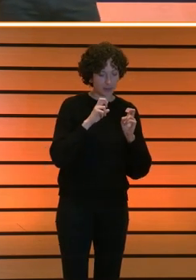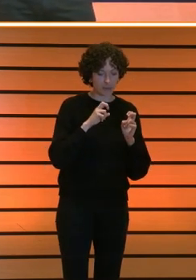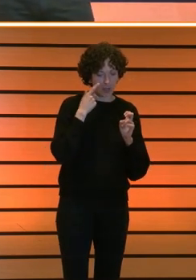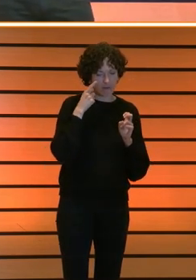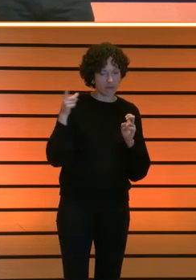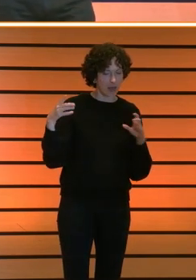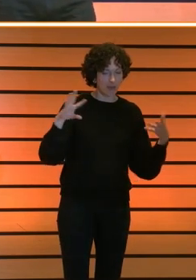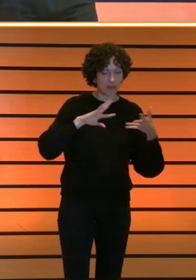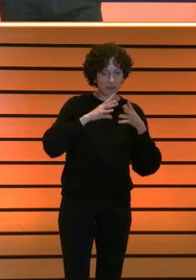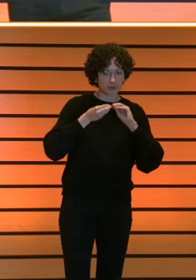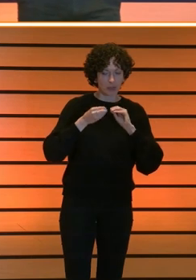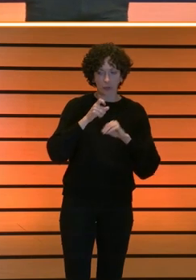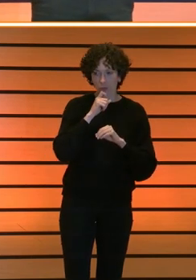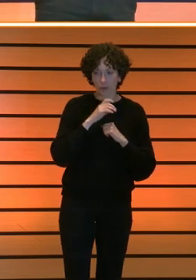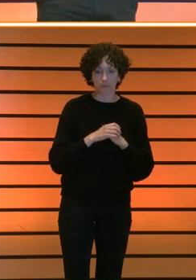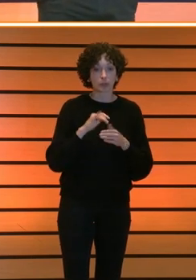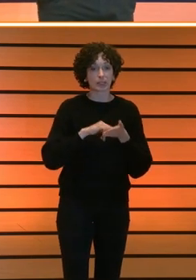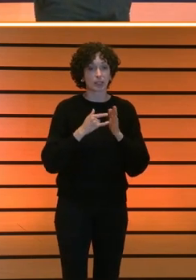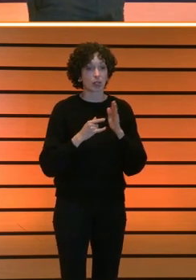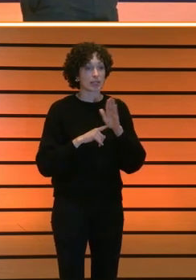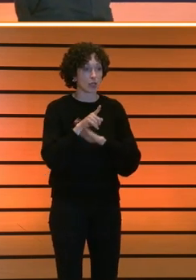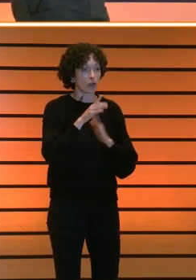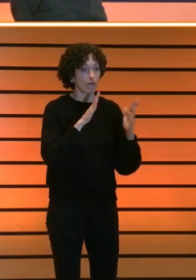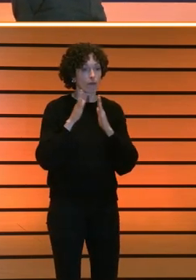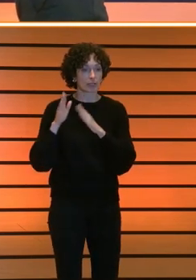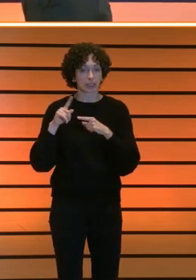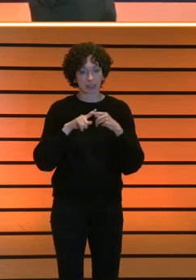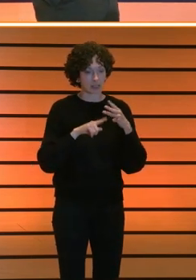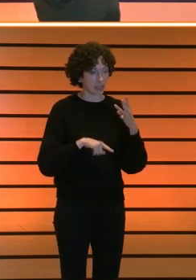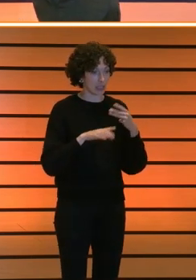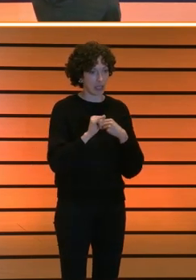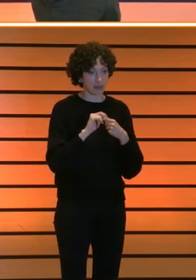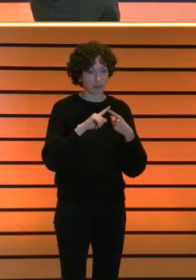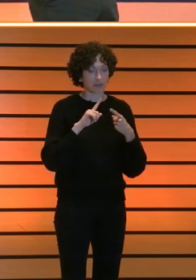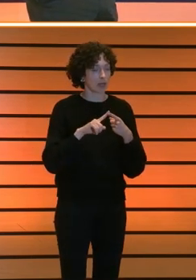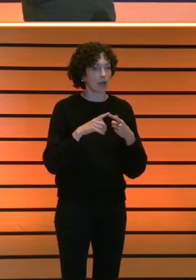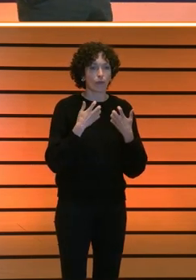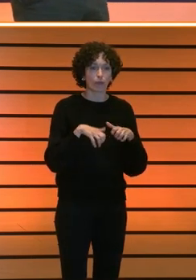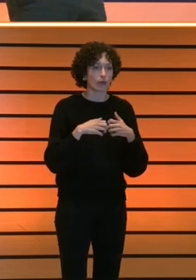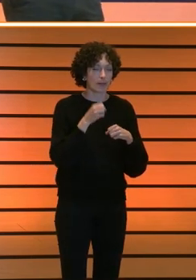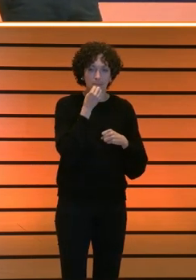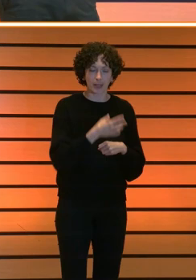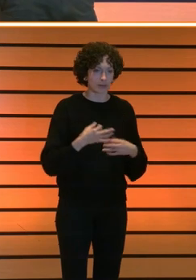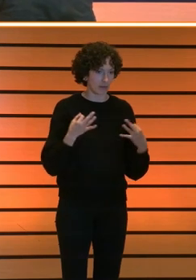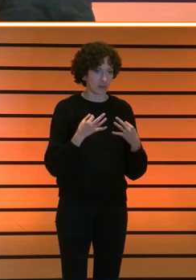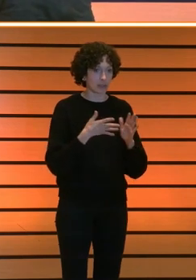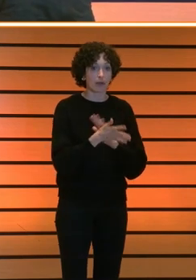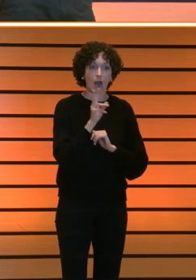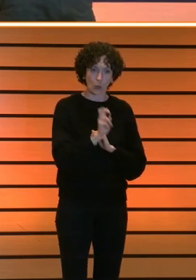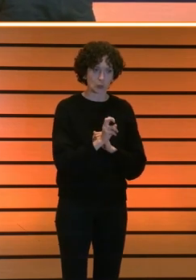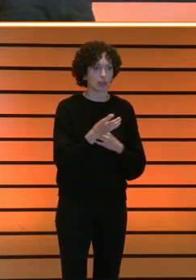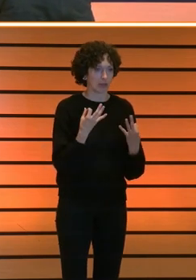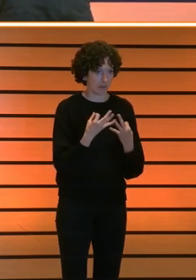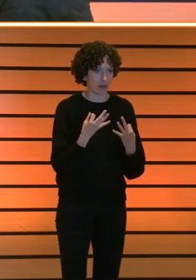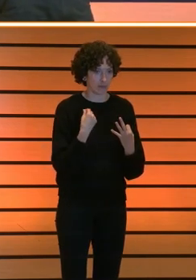entonces hay tres fases en el desarrollo de la tecnología la primera que tiene que ver tiene que funcionar o sea tiene que ser útil tiene